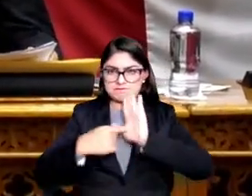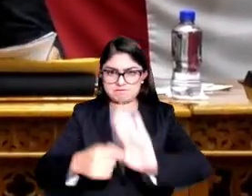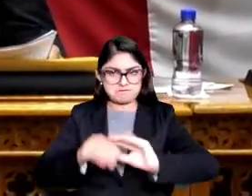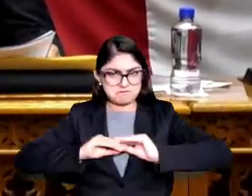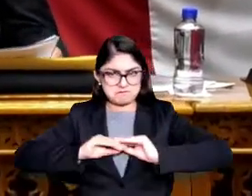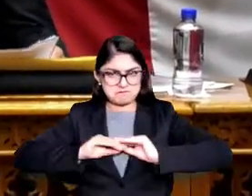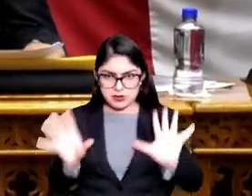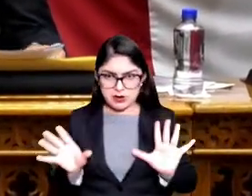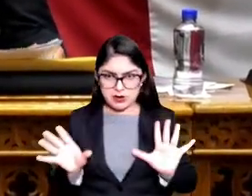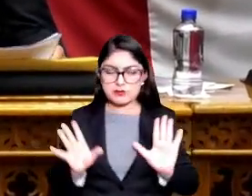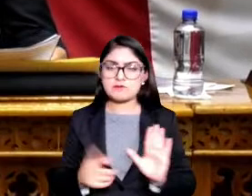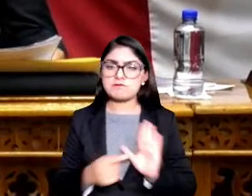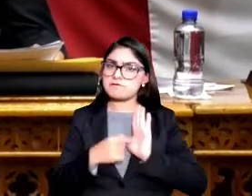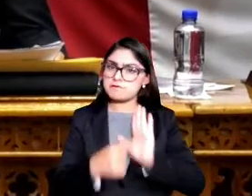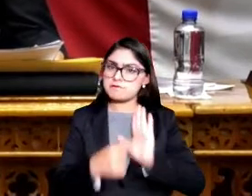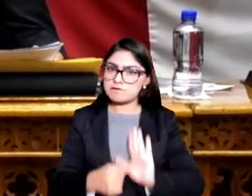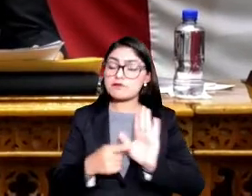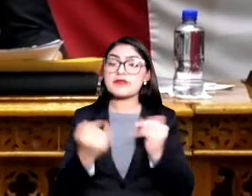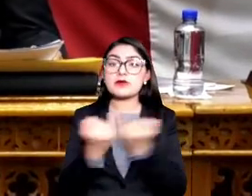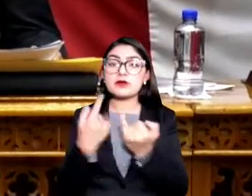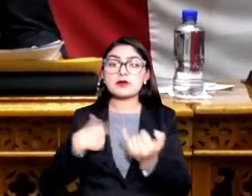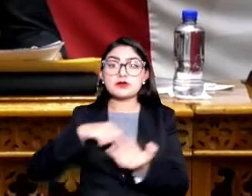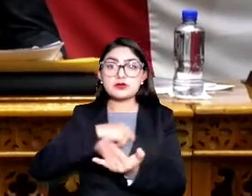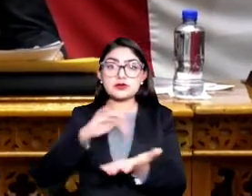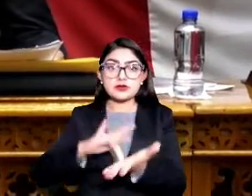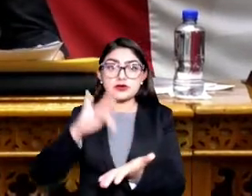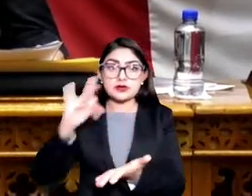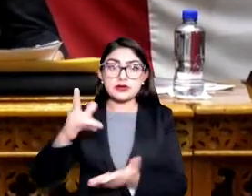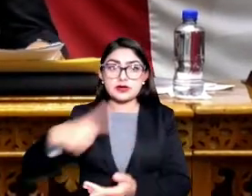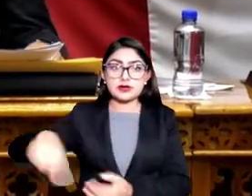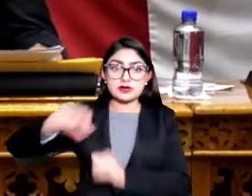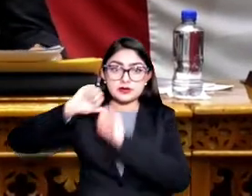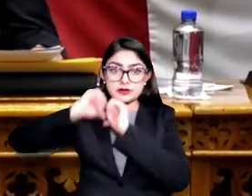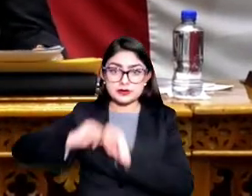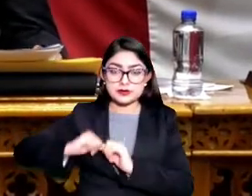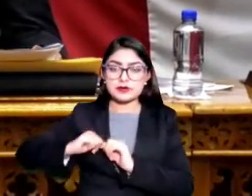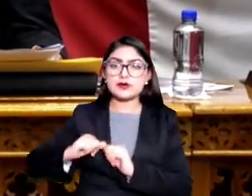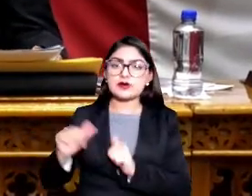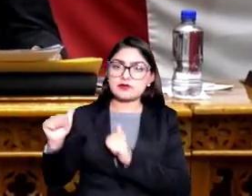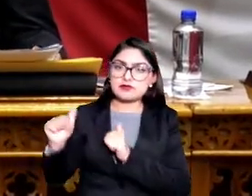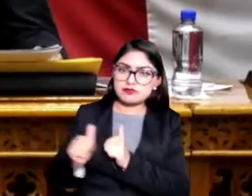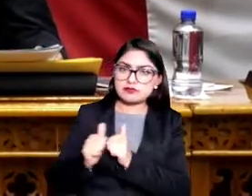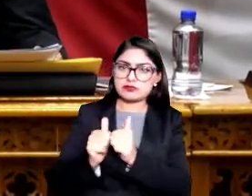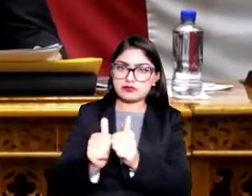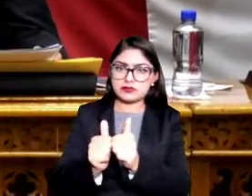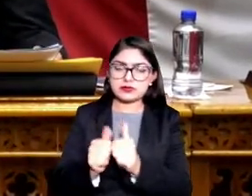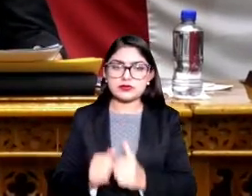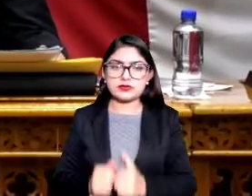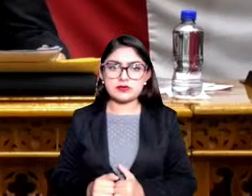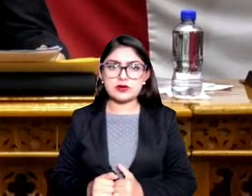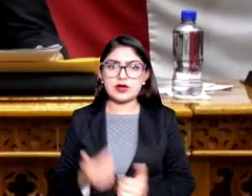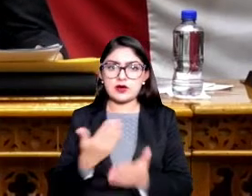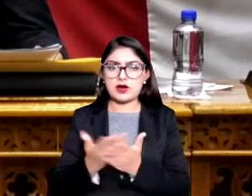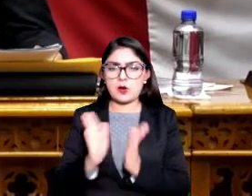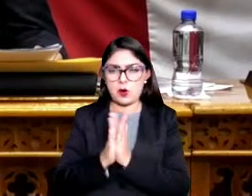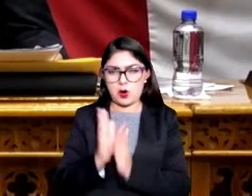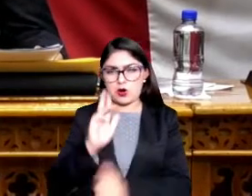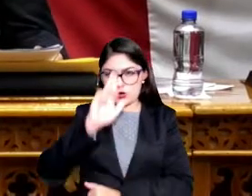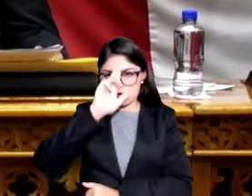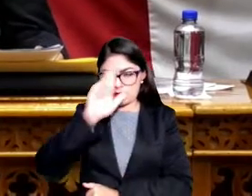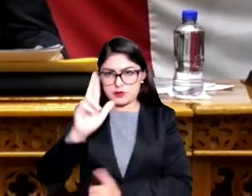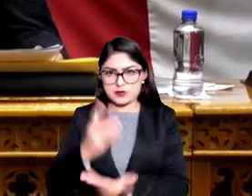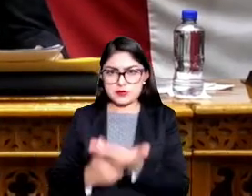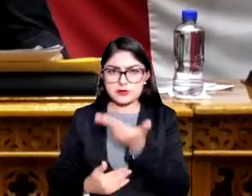forma, agradecemos la presencia de los servidores públicos que le acompañaron. Pido respetuosamente a la Comisión de